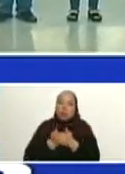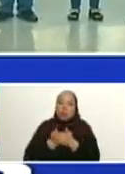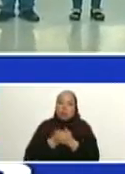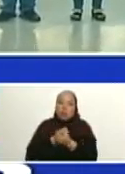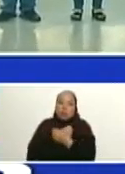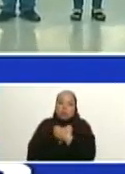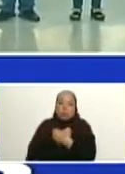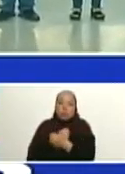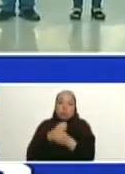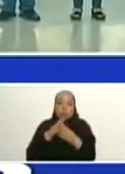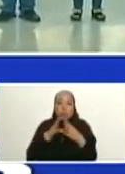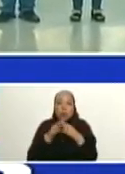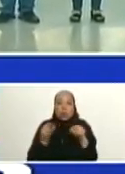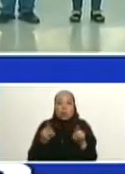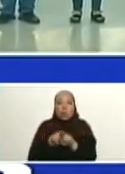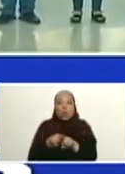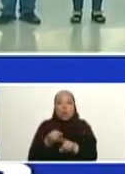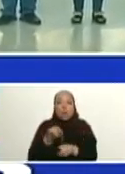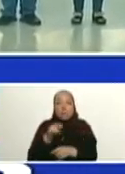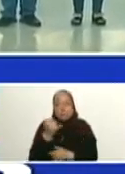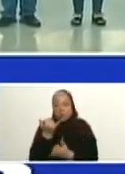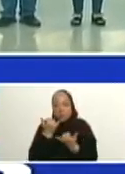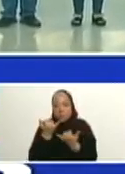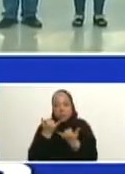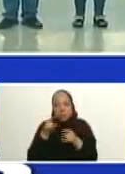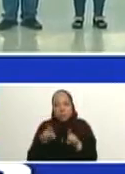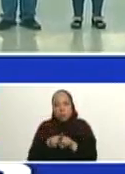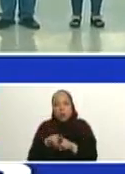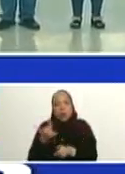Amaos a tu prójimo como a ti mismo.